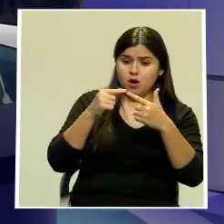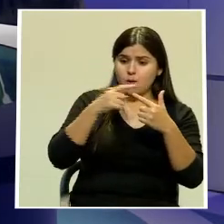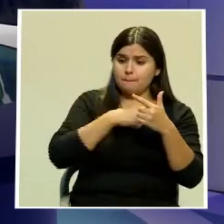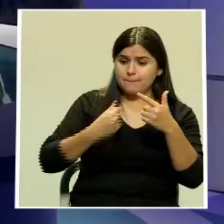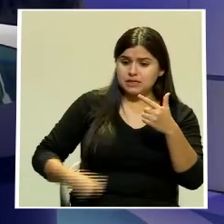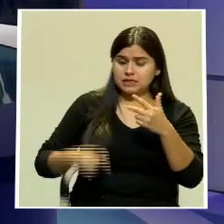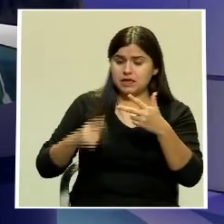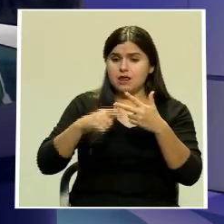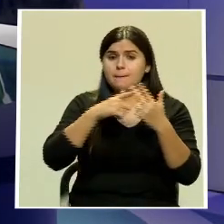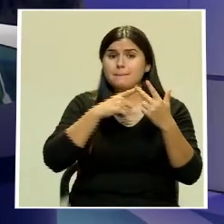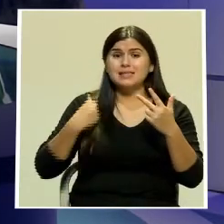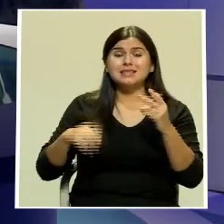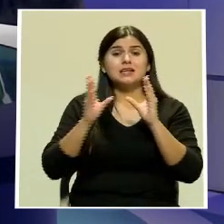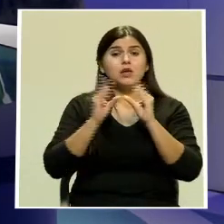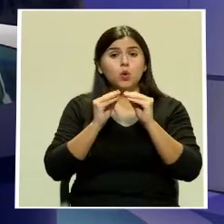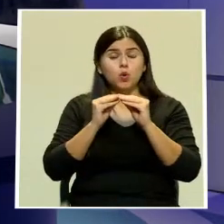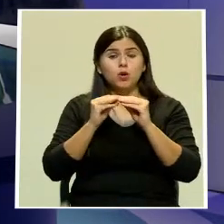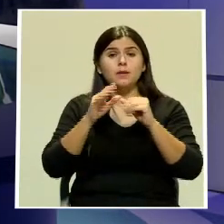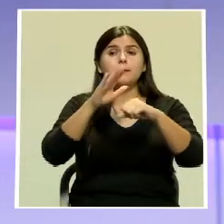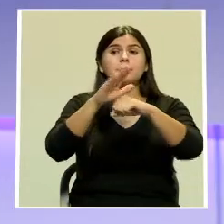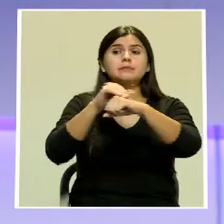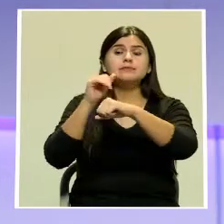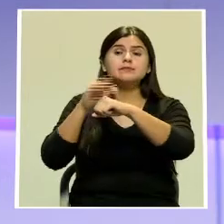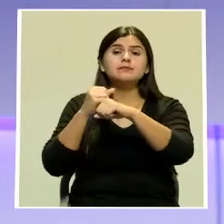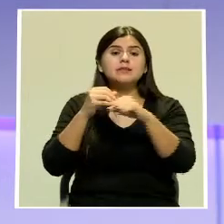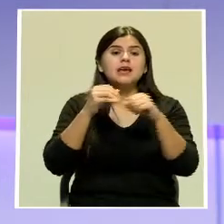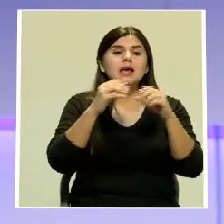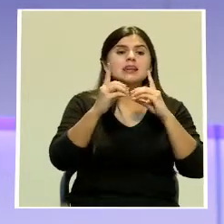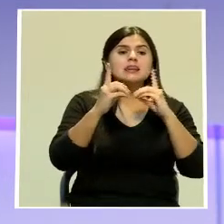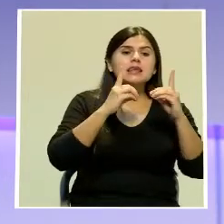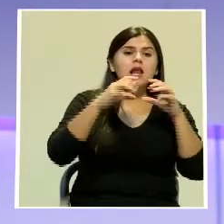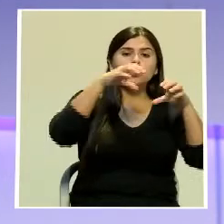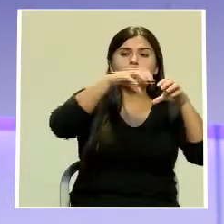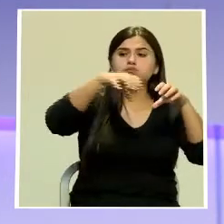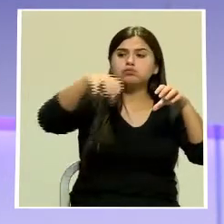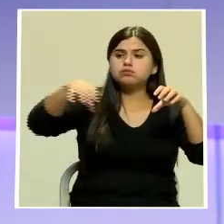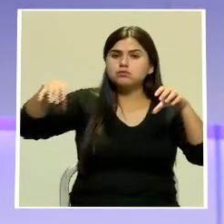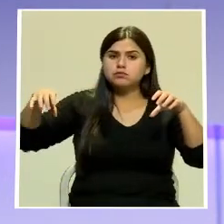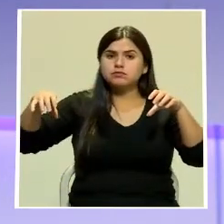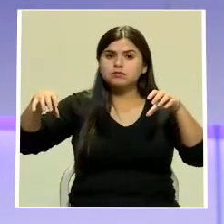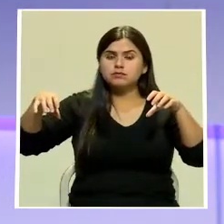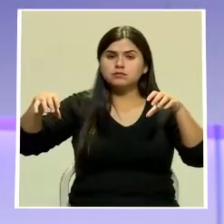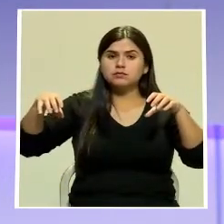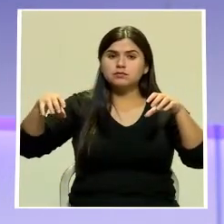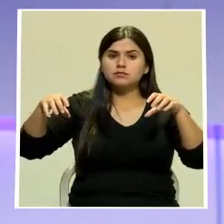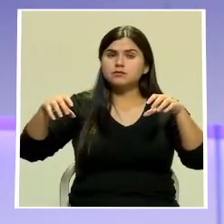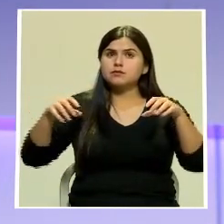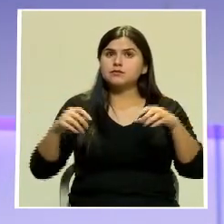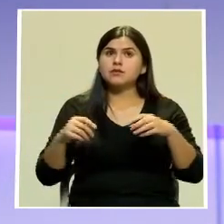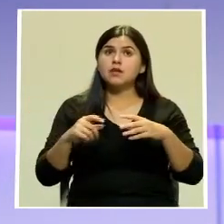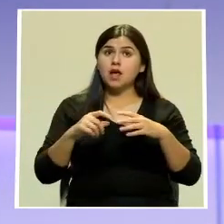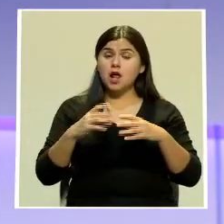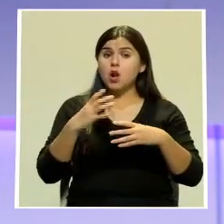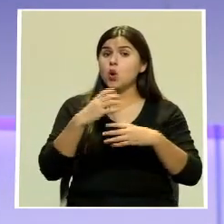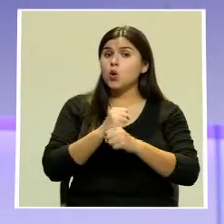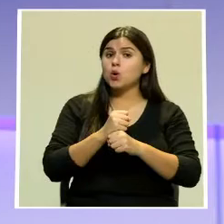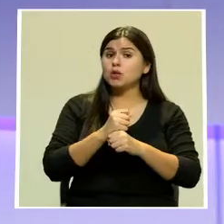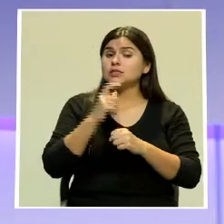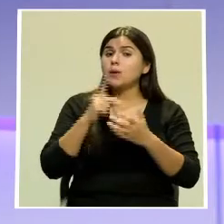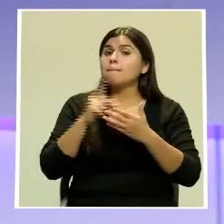Congreso, una convocatoria a un diálogo multisectorial. El mecanismo lo ideó el proyecto Estado de la Nación,